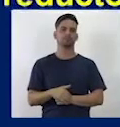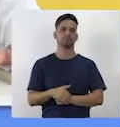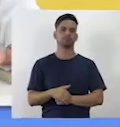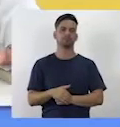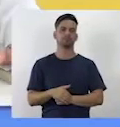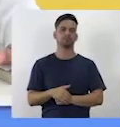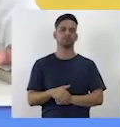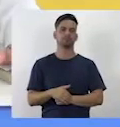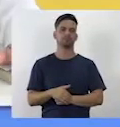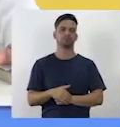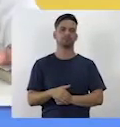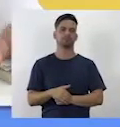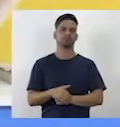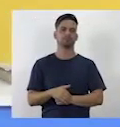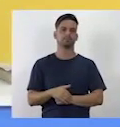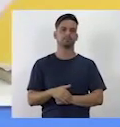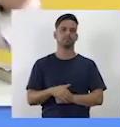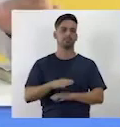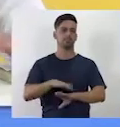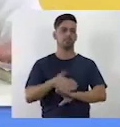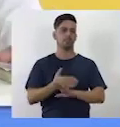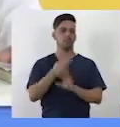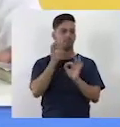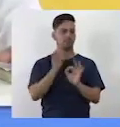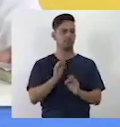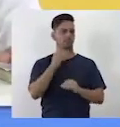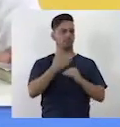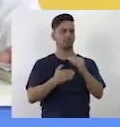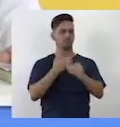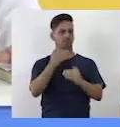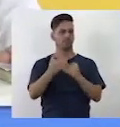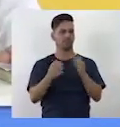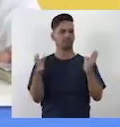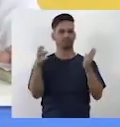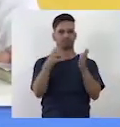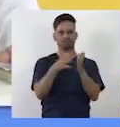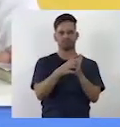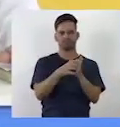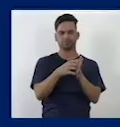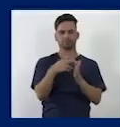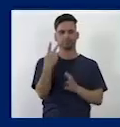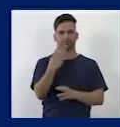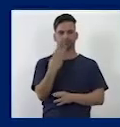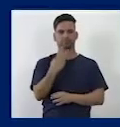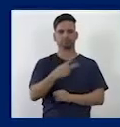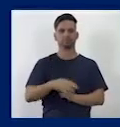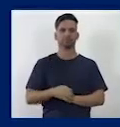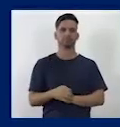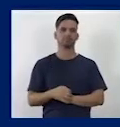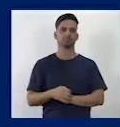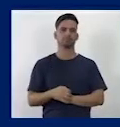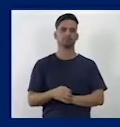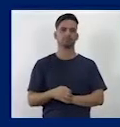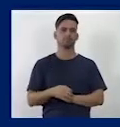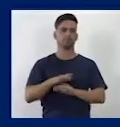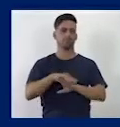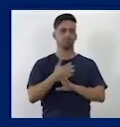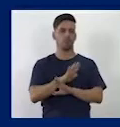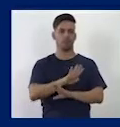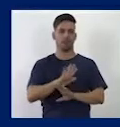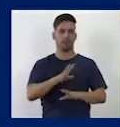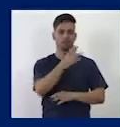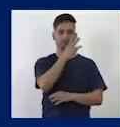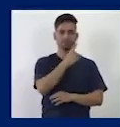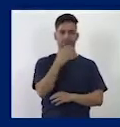reductor y ya siempre una operación matemática algebraica y luego de obtener el valor